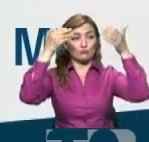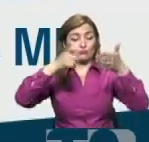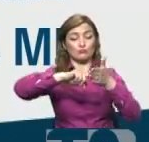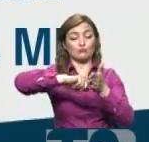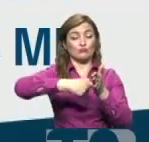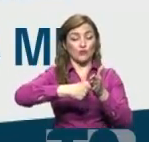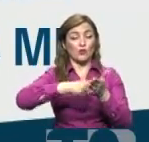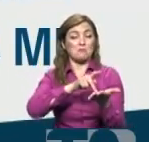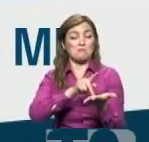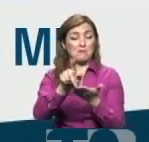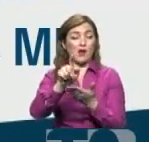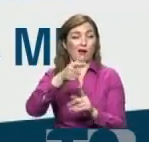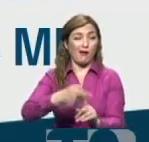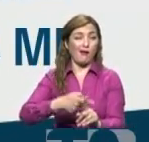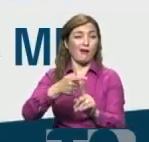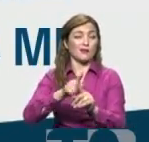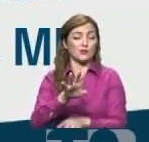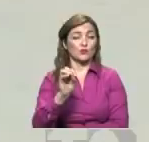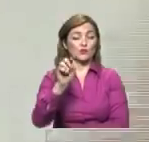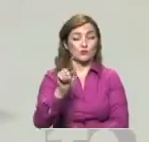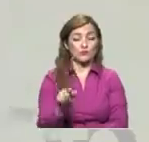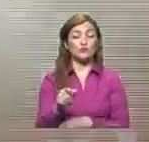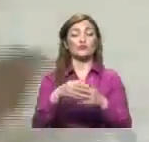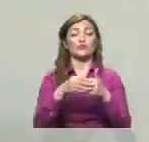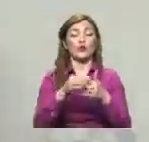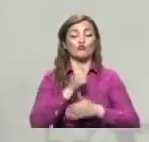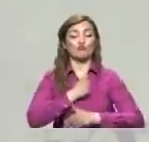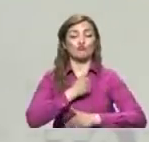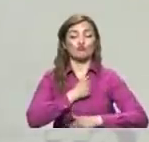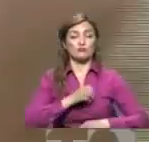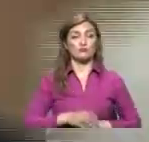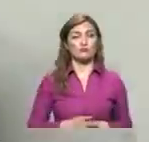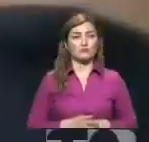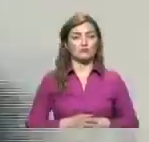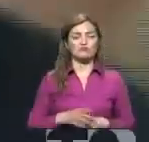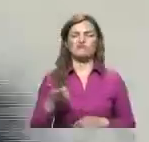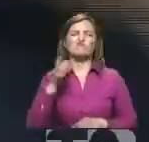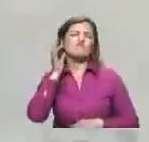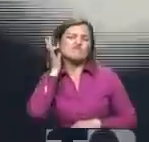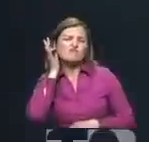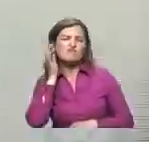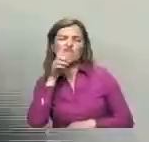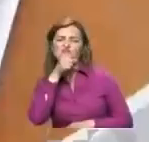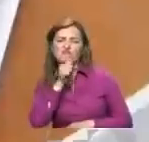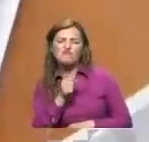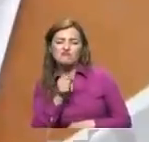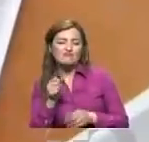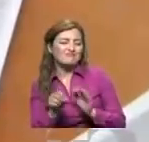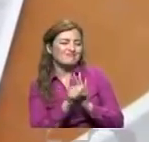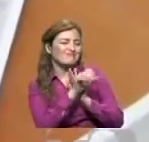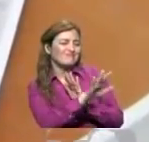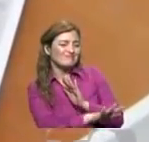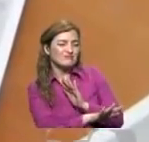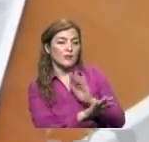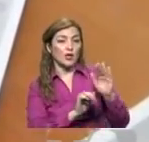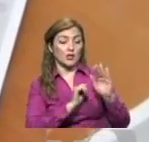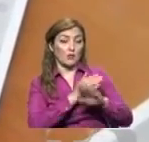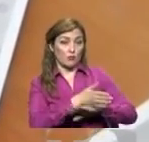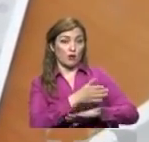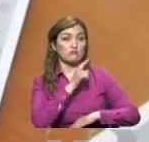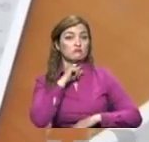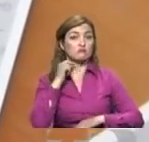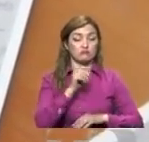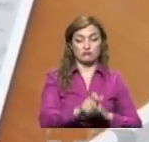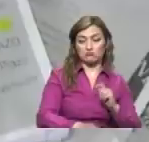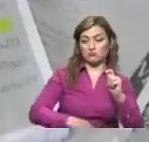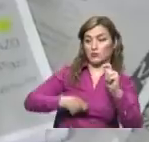por $104,000 a su nombre. Propiedad y valores que fueron cedidos por una mujer de la tercera edad, que luego tuvo que devolver a